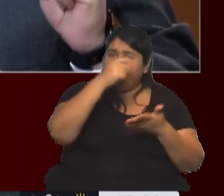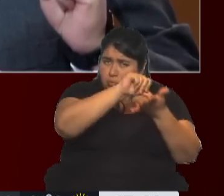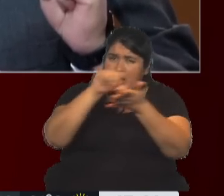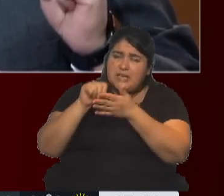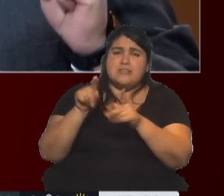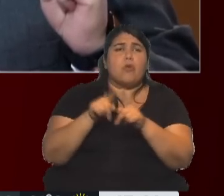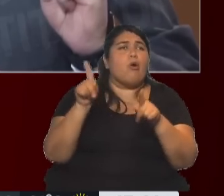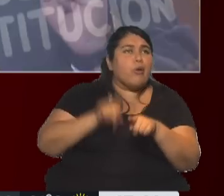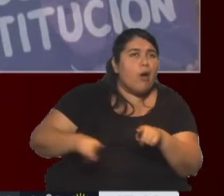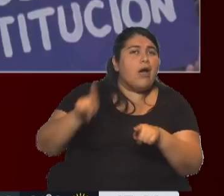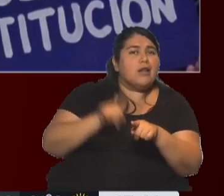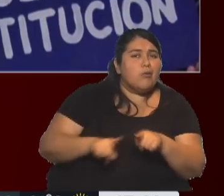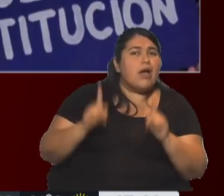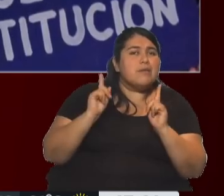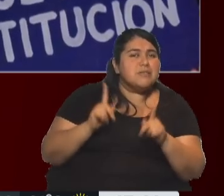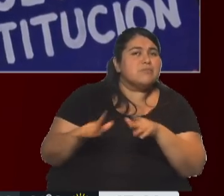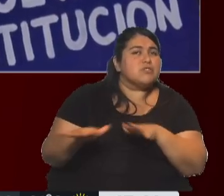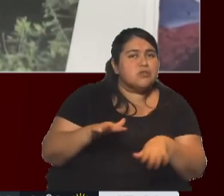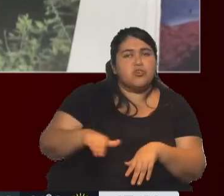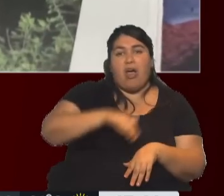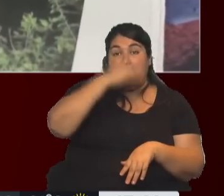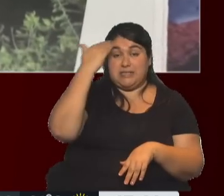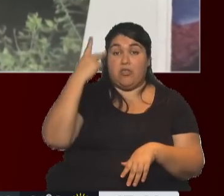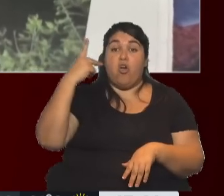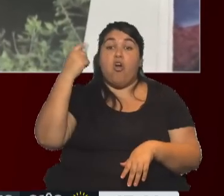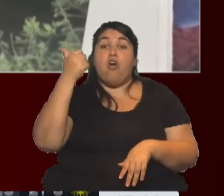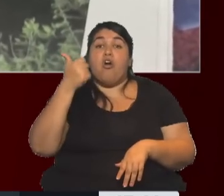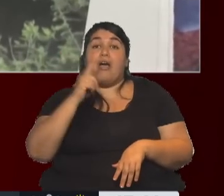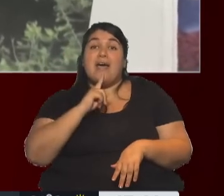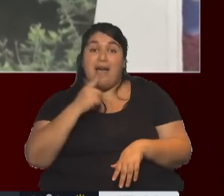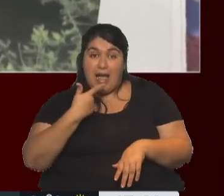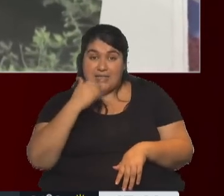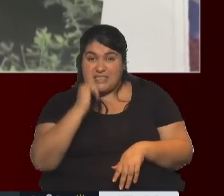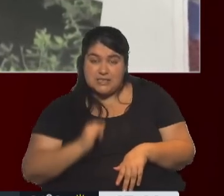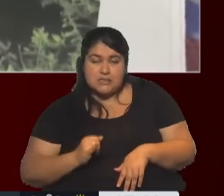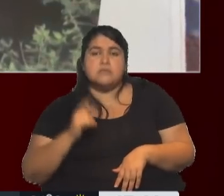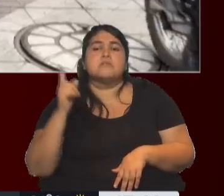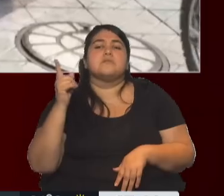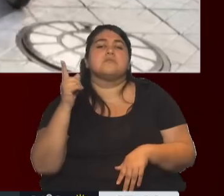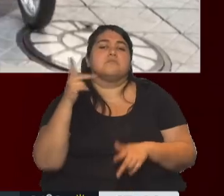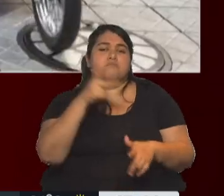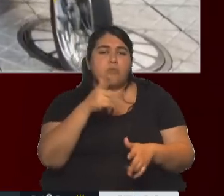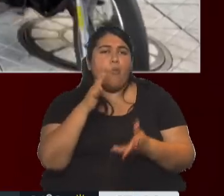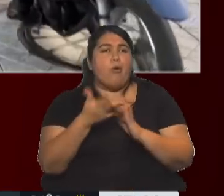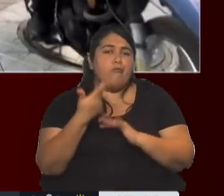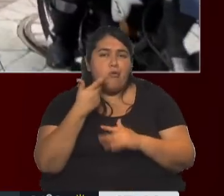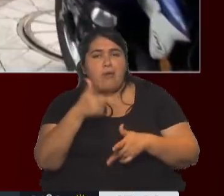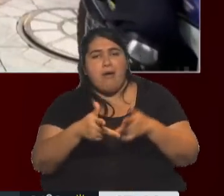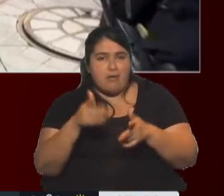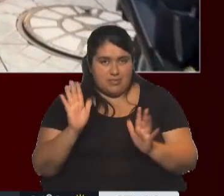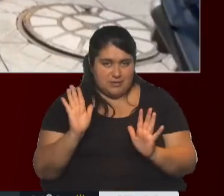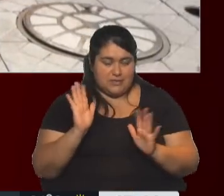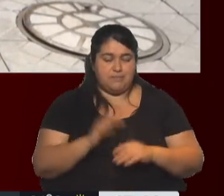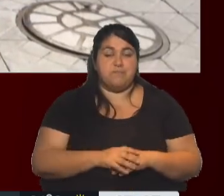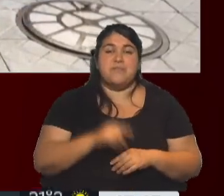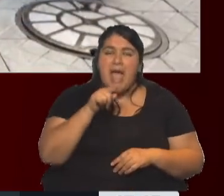hartazgo, el cansancio lo canaliza Kast, como puede pasar en otros lugares, lo canaliza la ultraderecha. Entonces, a partir de ahí empieza